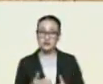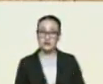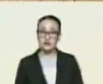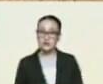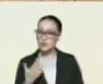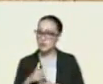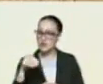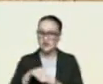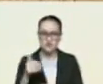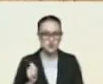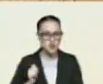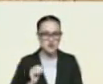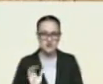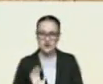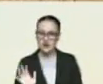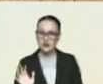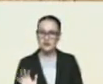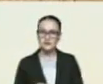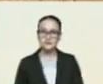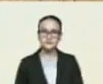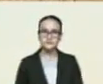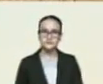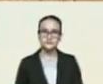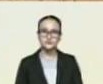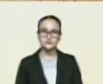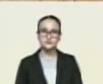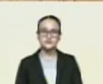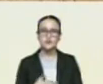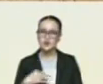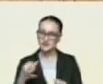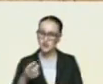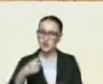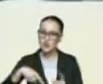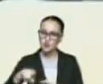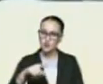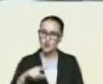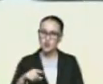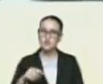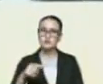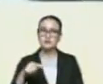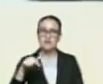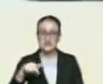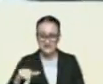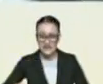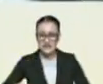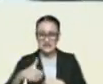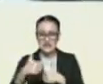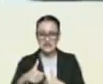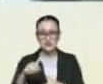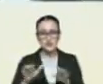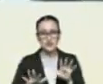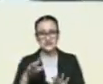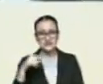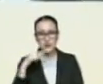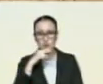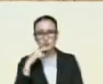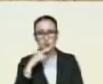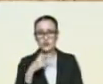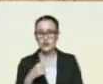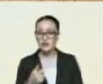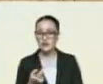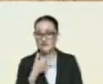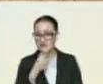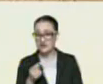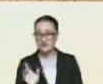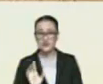han presentado y les puedo decir y les aseguro a todos y todas. Este reto del 15 de octubre no fue poca